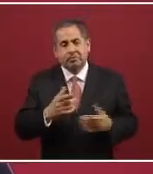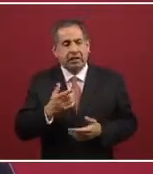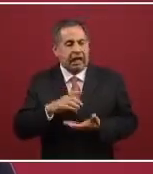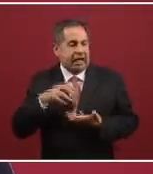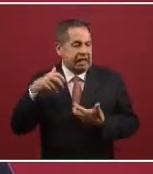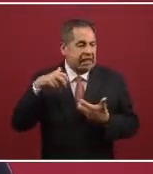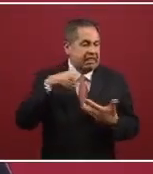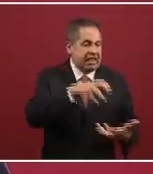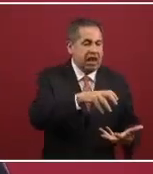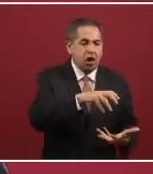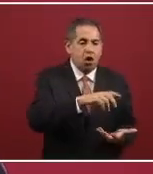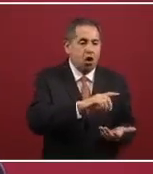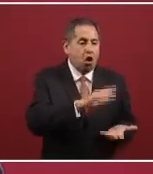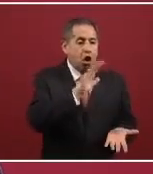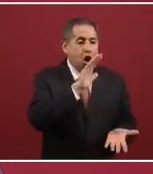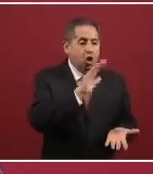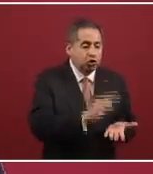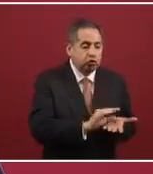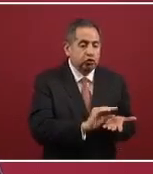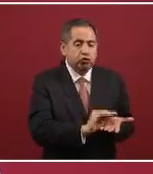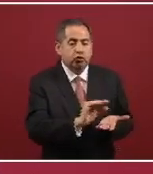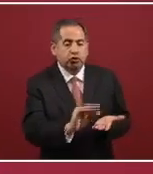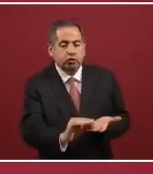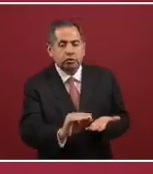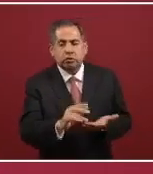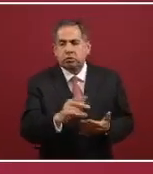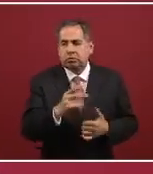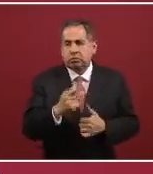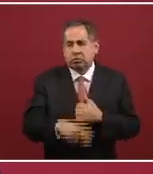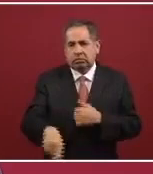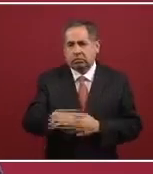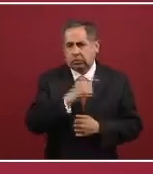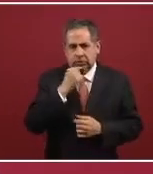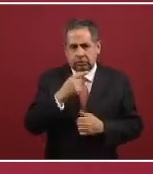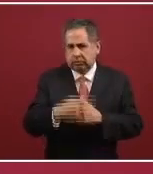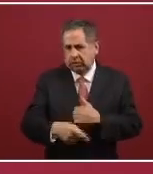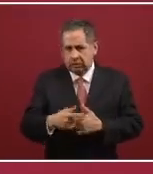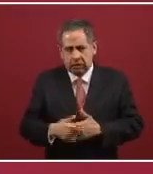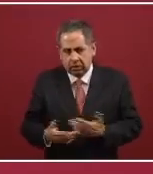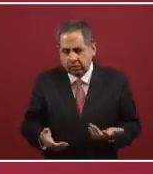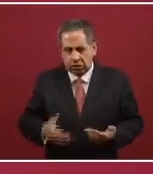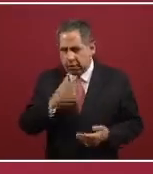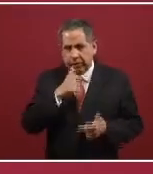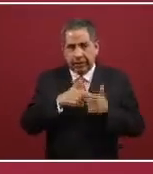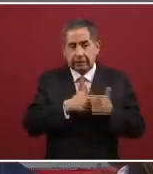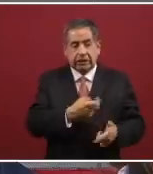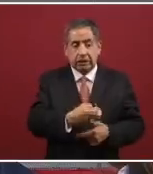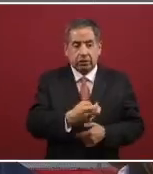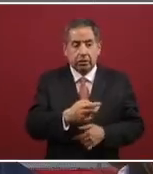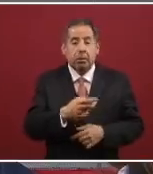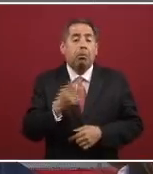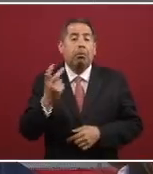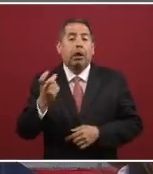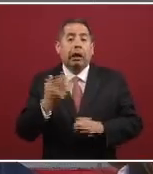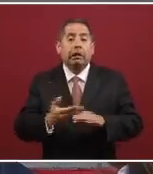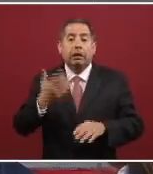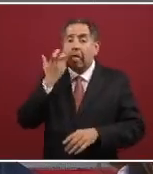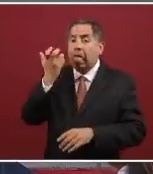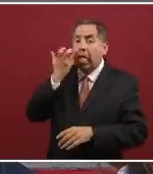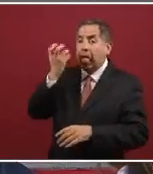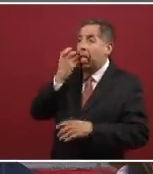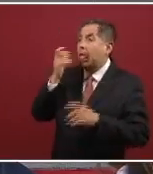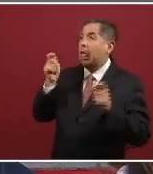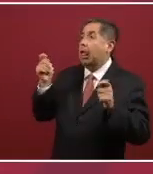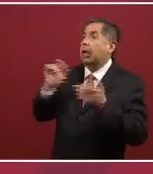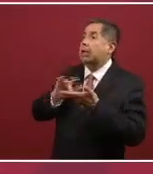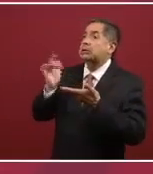de servicio y que había riesgo para los niños y que no se podía seguir así. Además, que